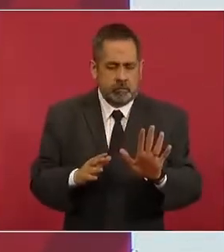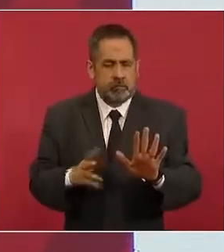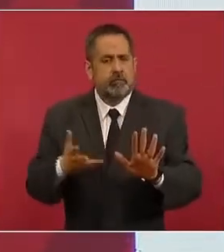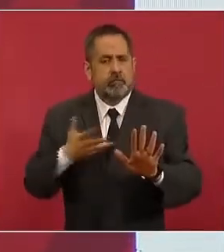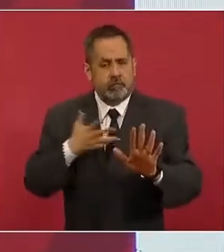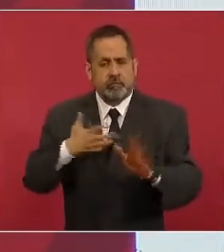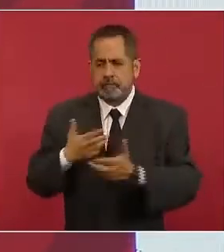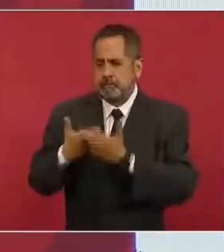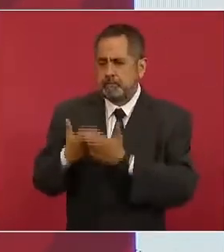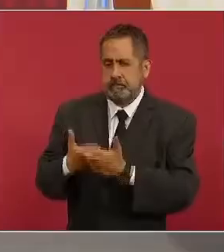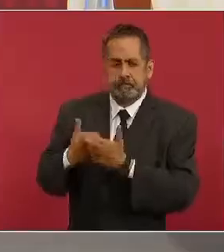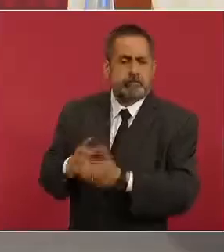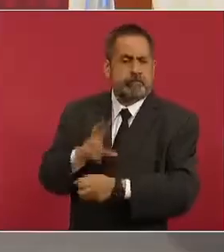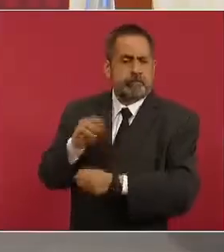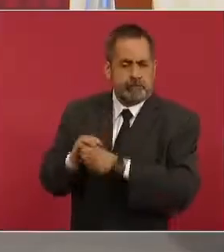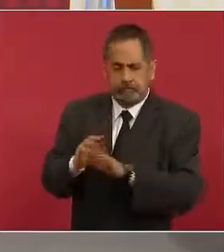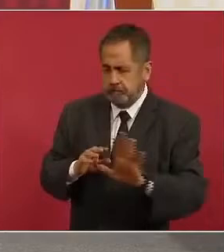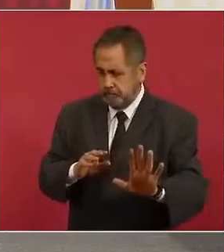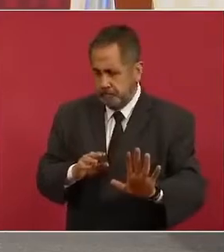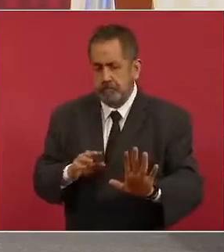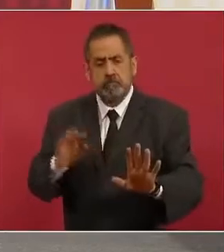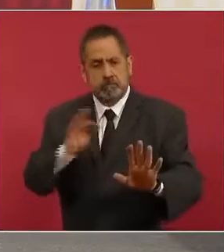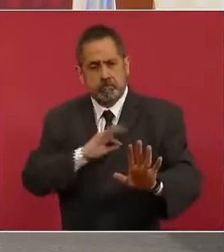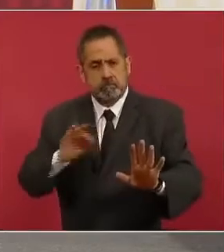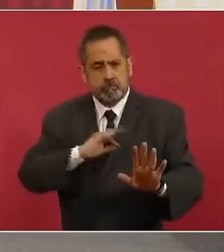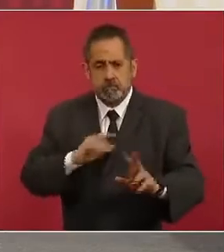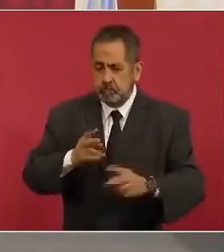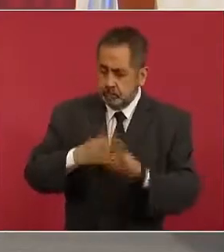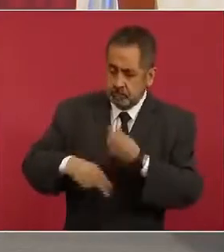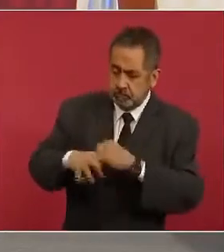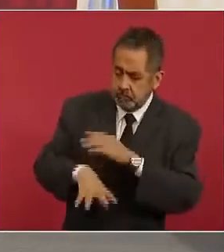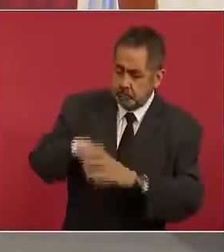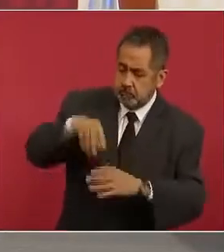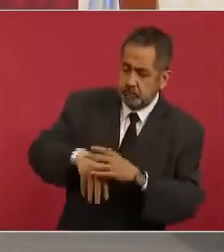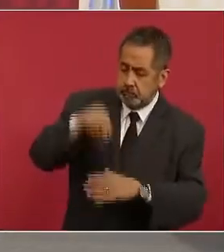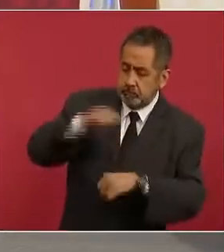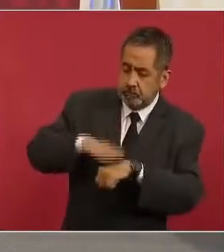contar con reservas adicionales que permitirían aumentar nuestra producción.